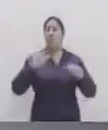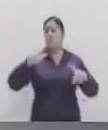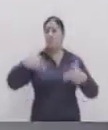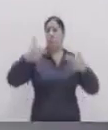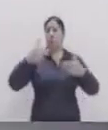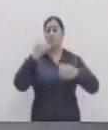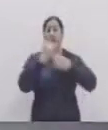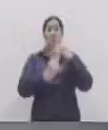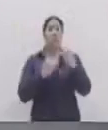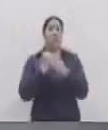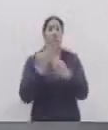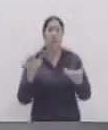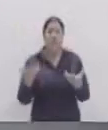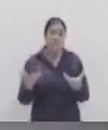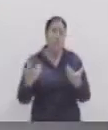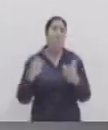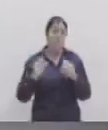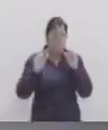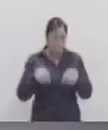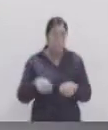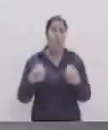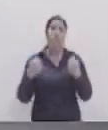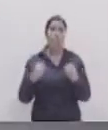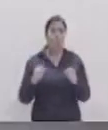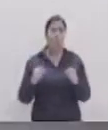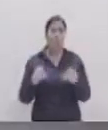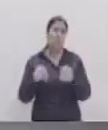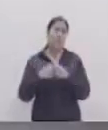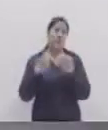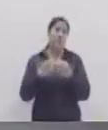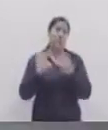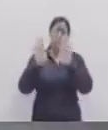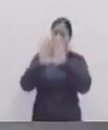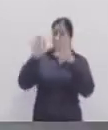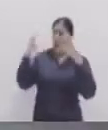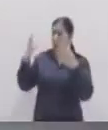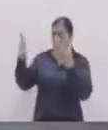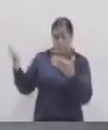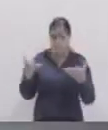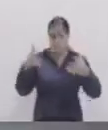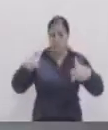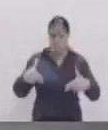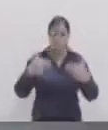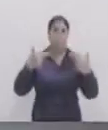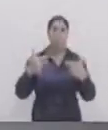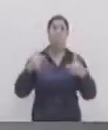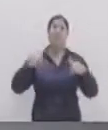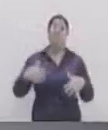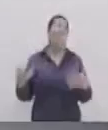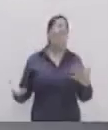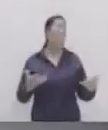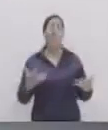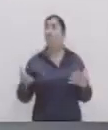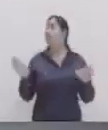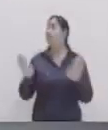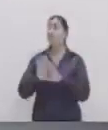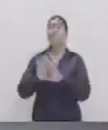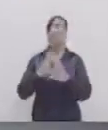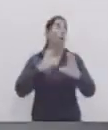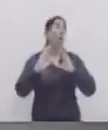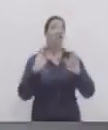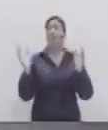podemos también hacerlo, ¿verdad? Entonces nos abre espacios, no veamos esto como nos cerró los espacios